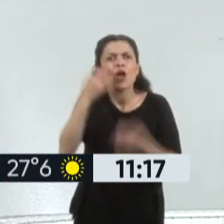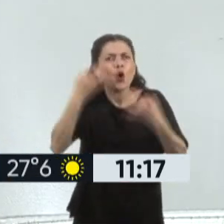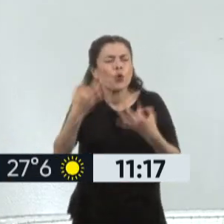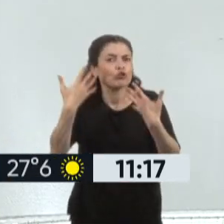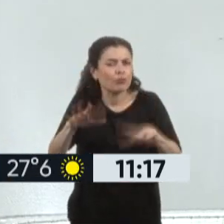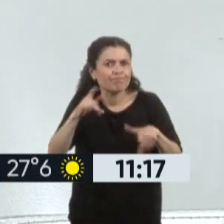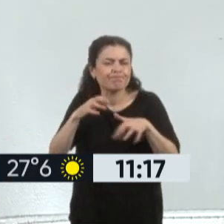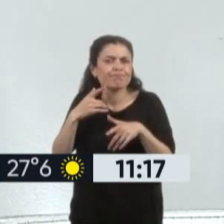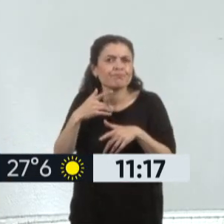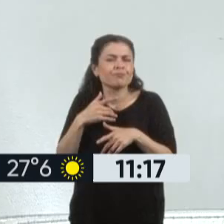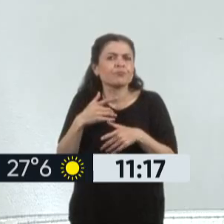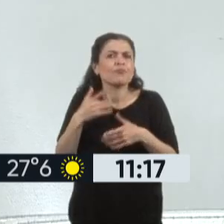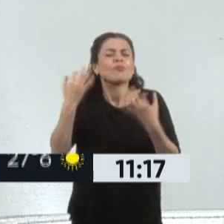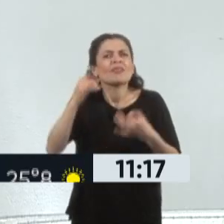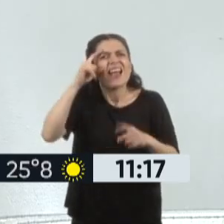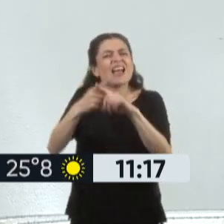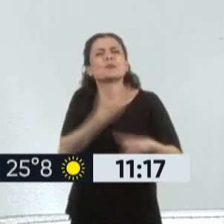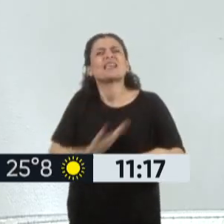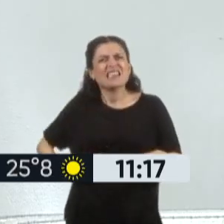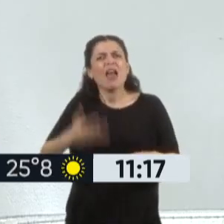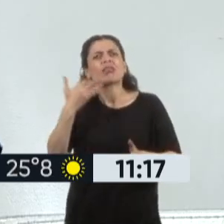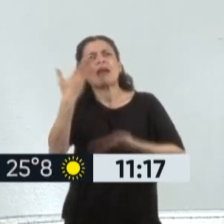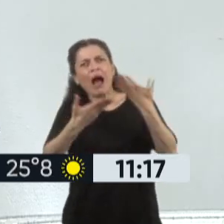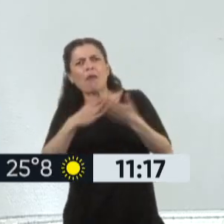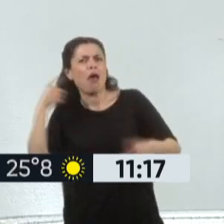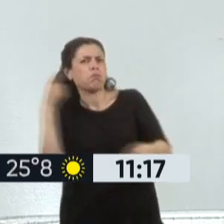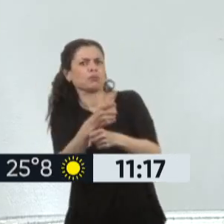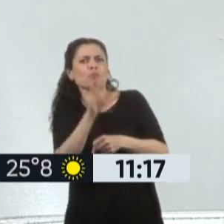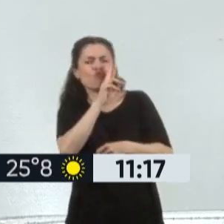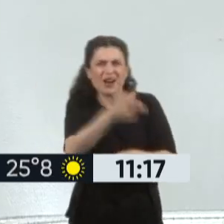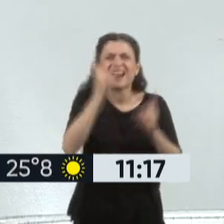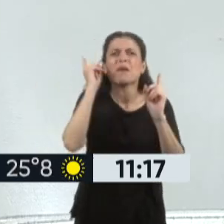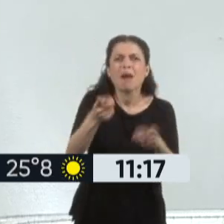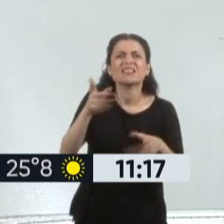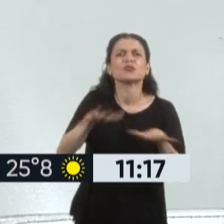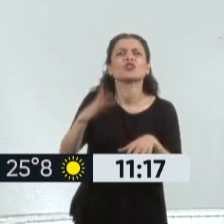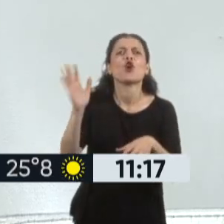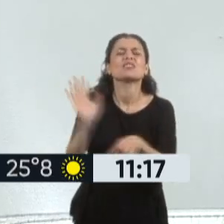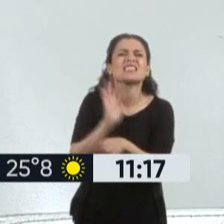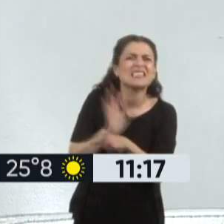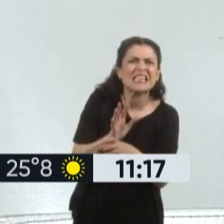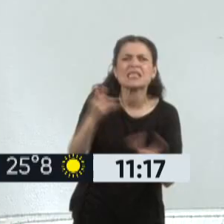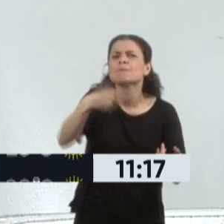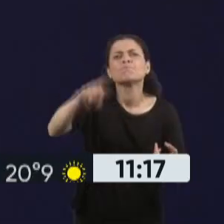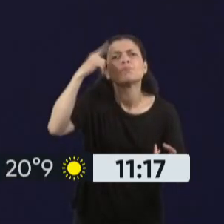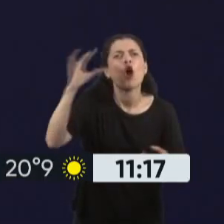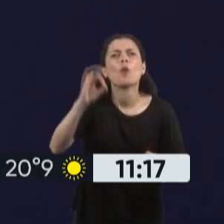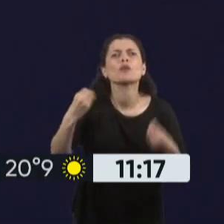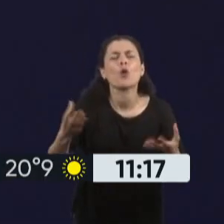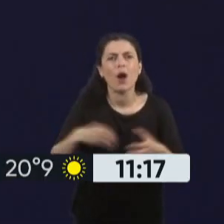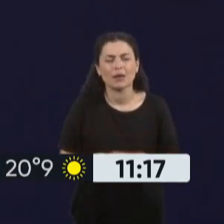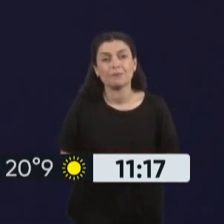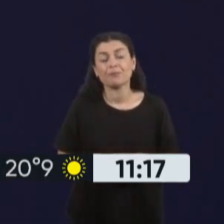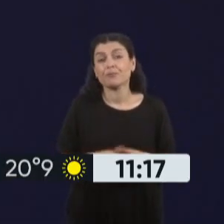del expresidente? Básicamente no quiero meterme en términos judiciales por respeto a la causa. Gracias. Bueno,